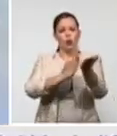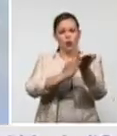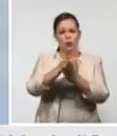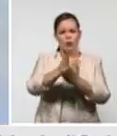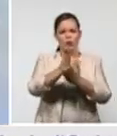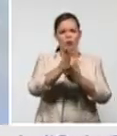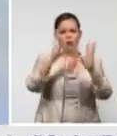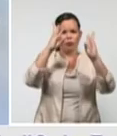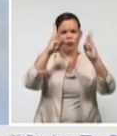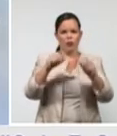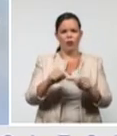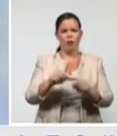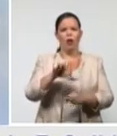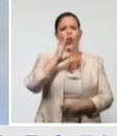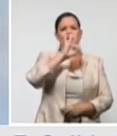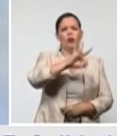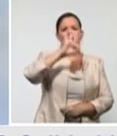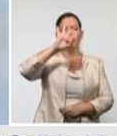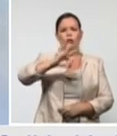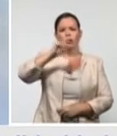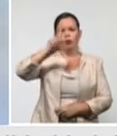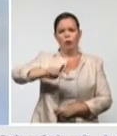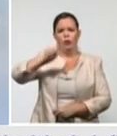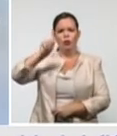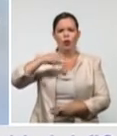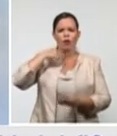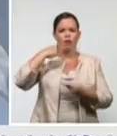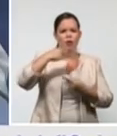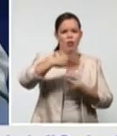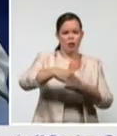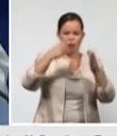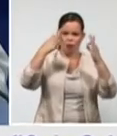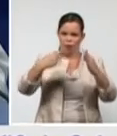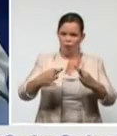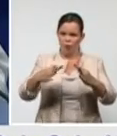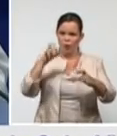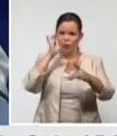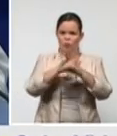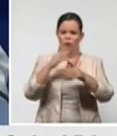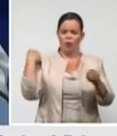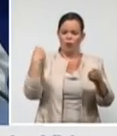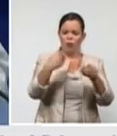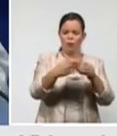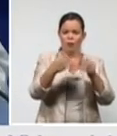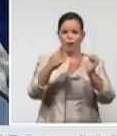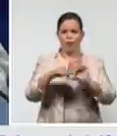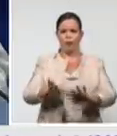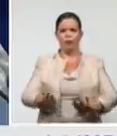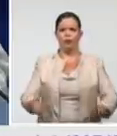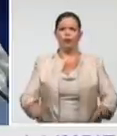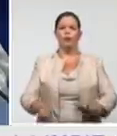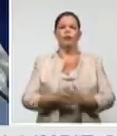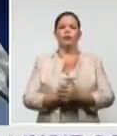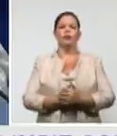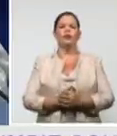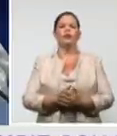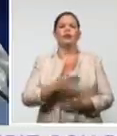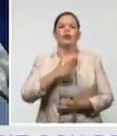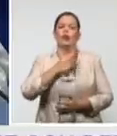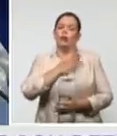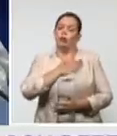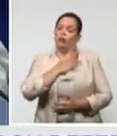las 88 personas que, reitero, lamentablemente fallecieron con o por la